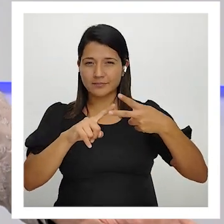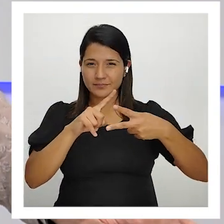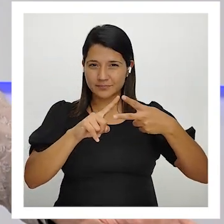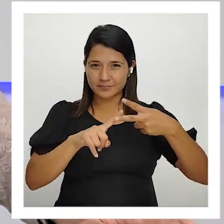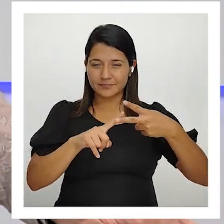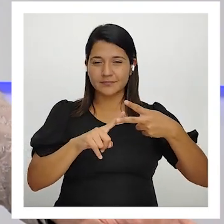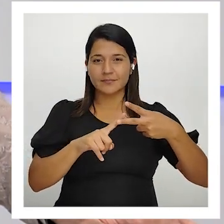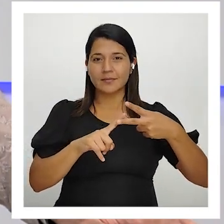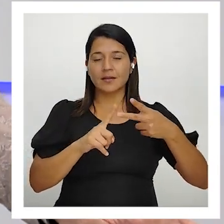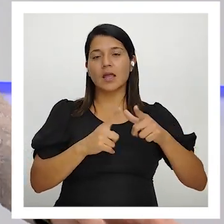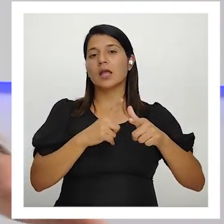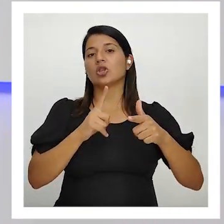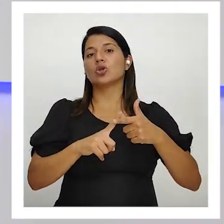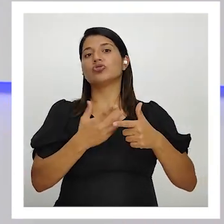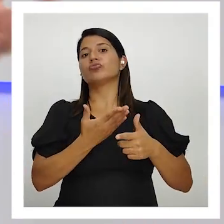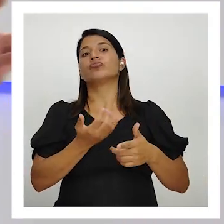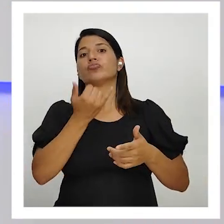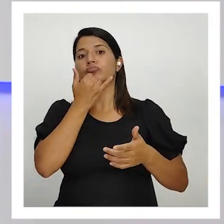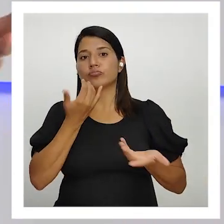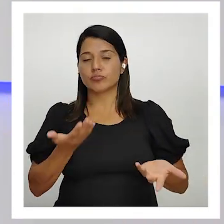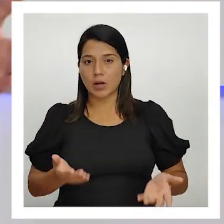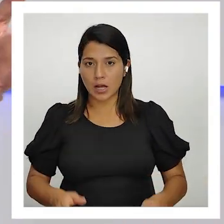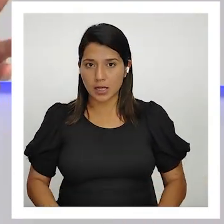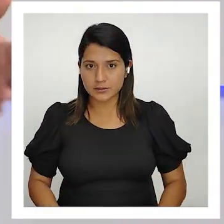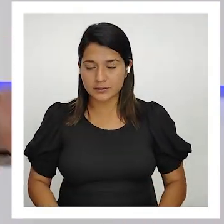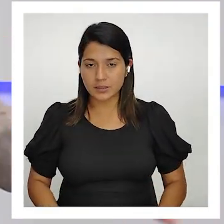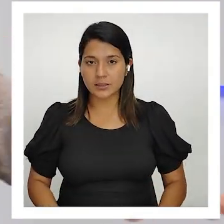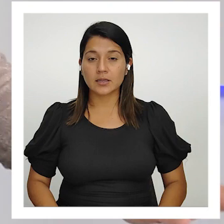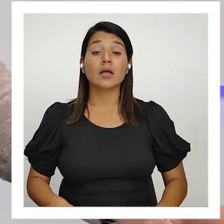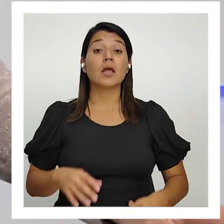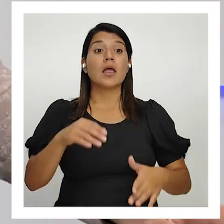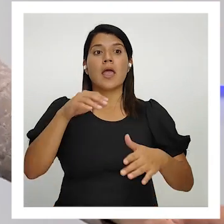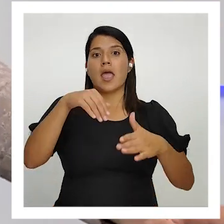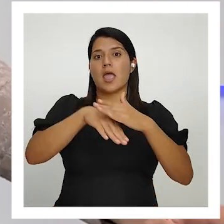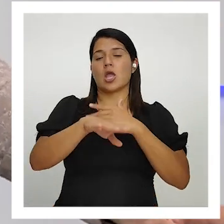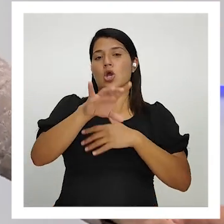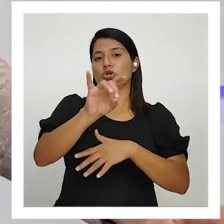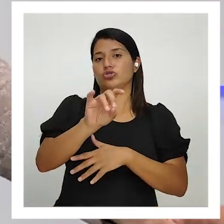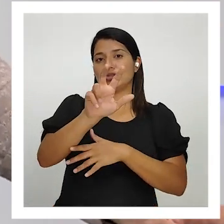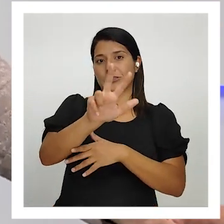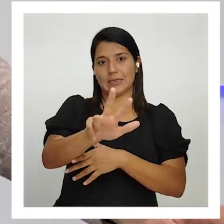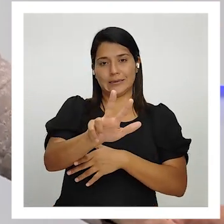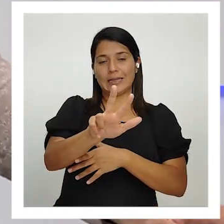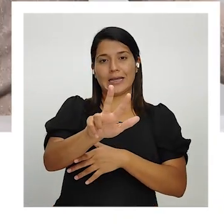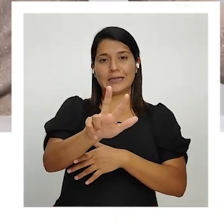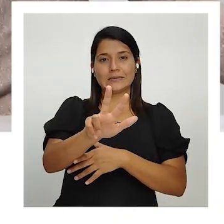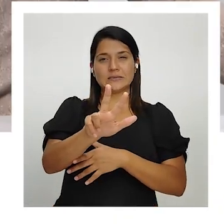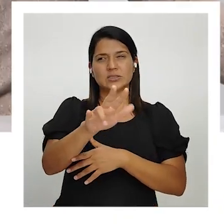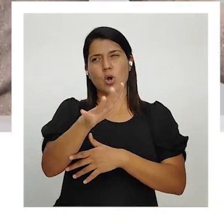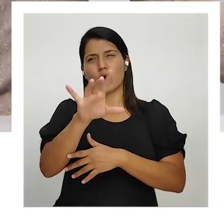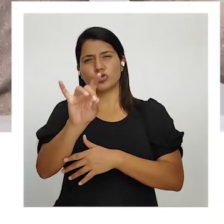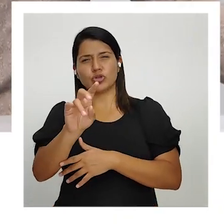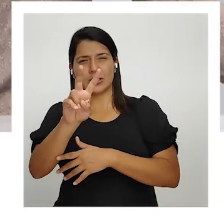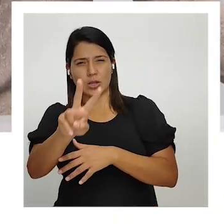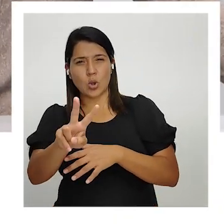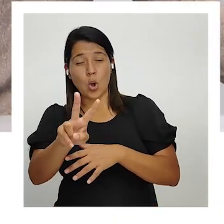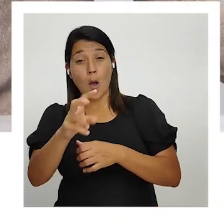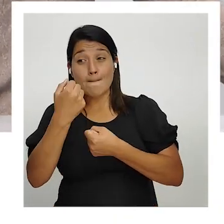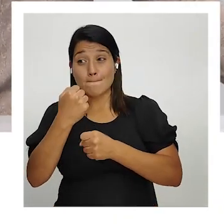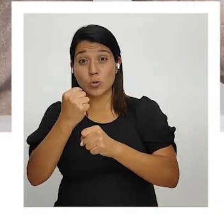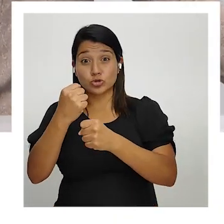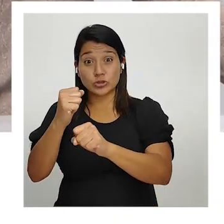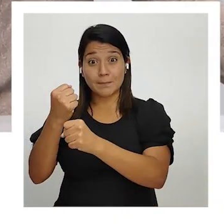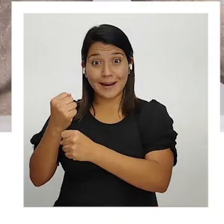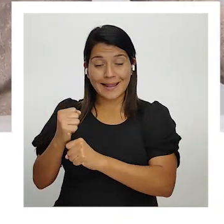¿Cuál es el resultado de eso? Que de los 83, 82 municipios, teníamos una cantidad